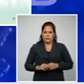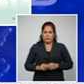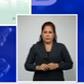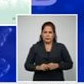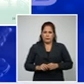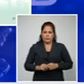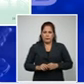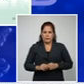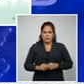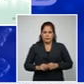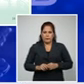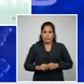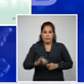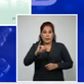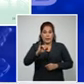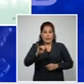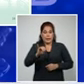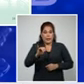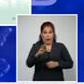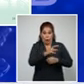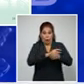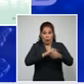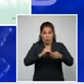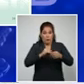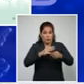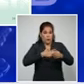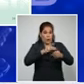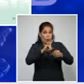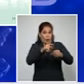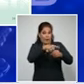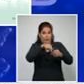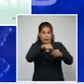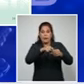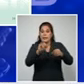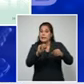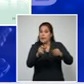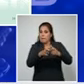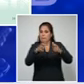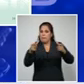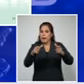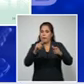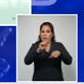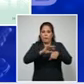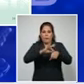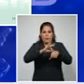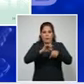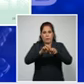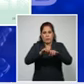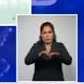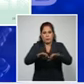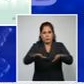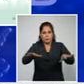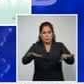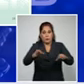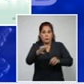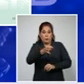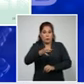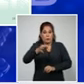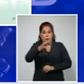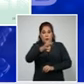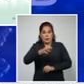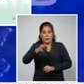y en 6 de sus 9 municipios. El mayor número, que es donde además tiene la mayor transmisión, en el municipio